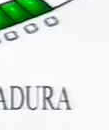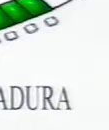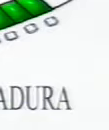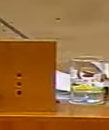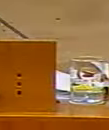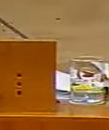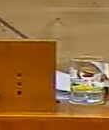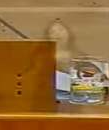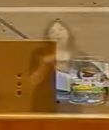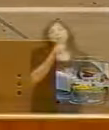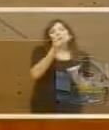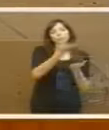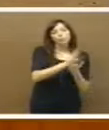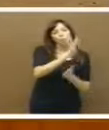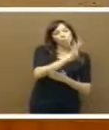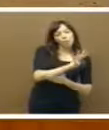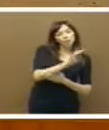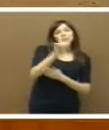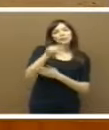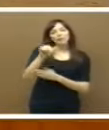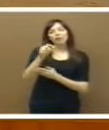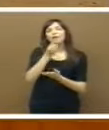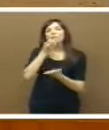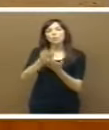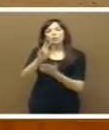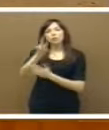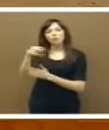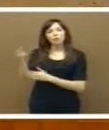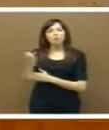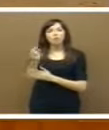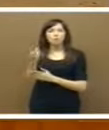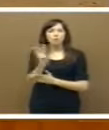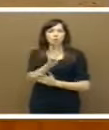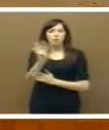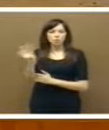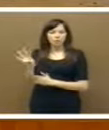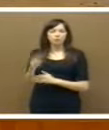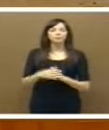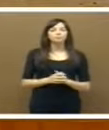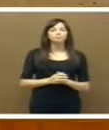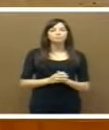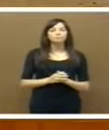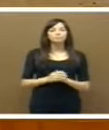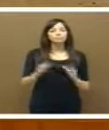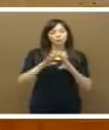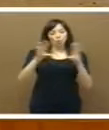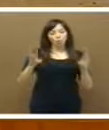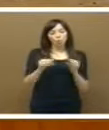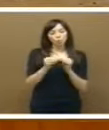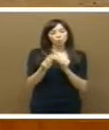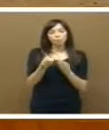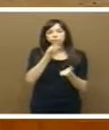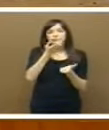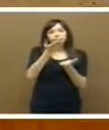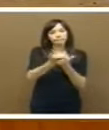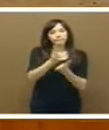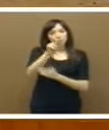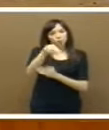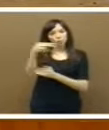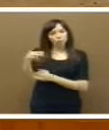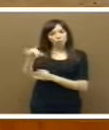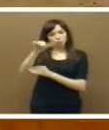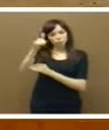4, como también a la propuesta de resolución número 44. Señorías, el conjunto de propuestas de resolución que han sido